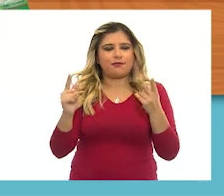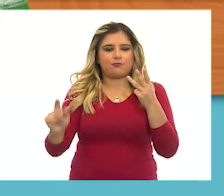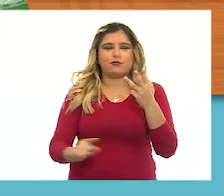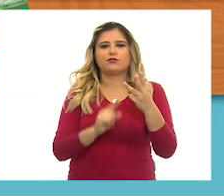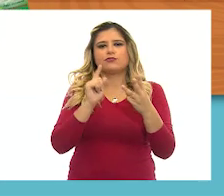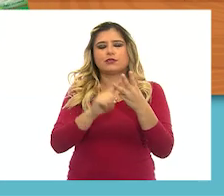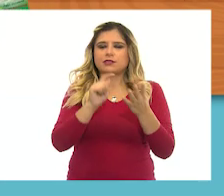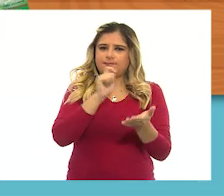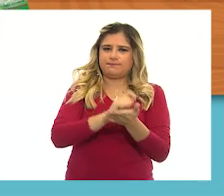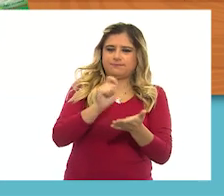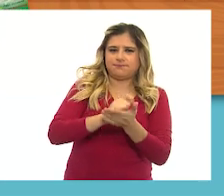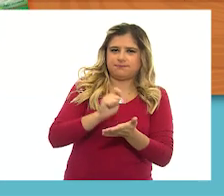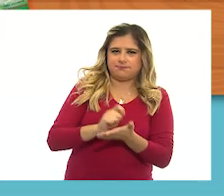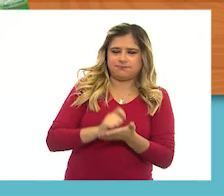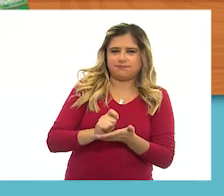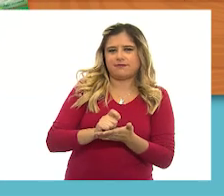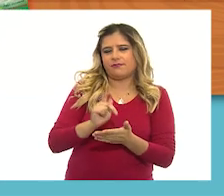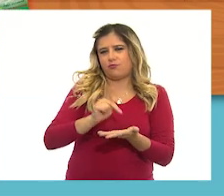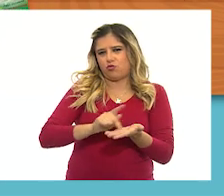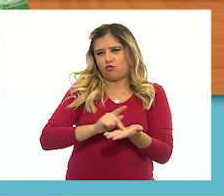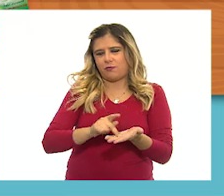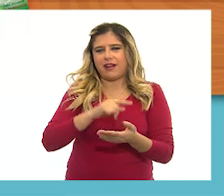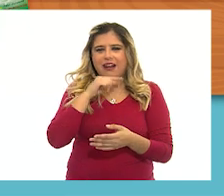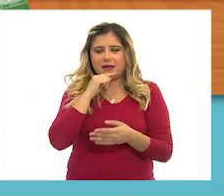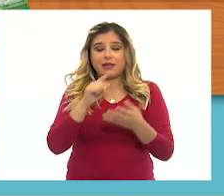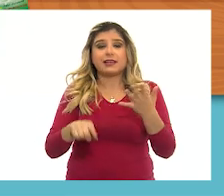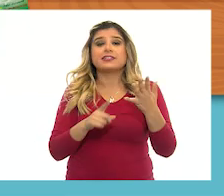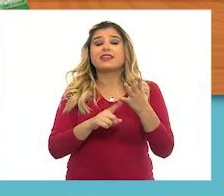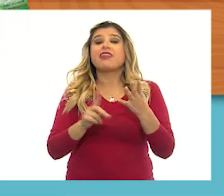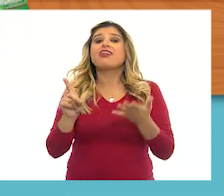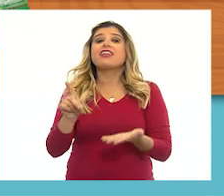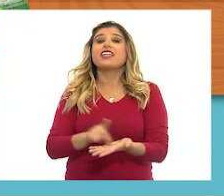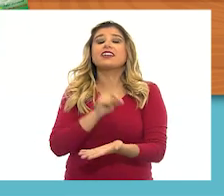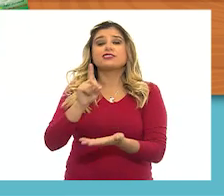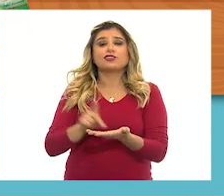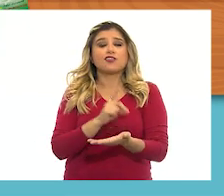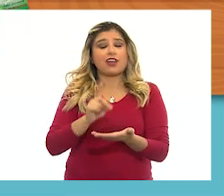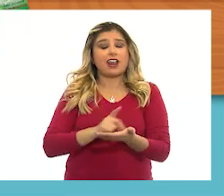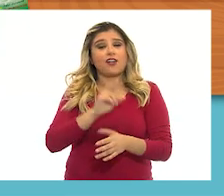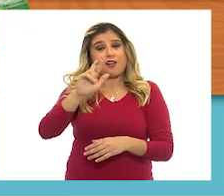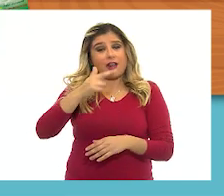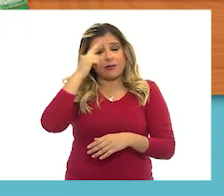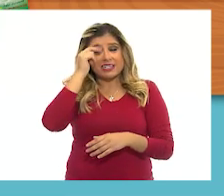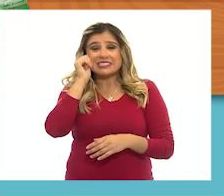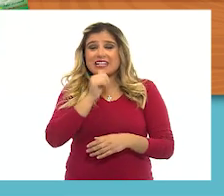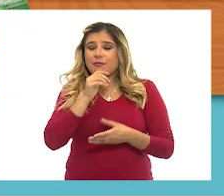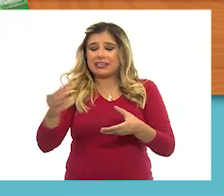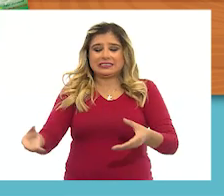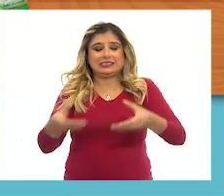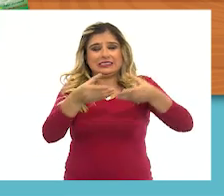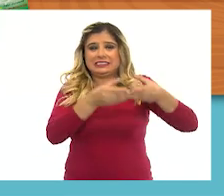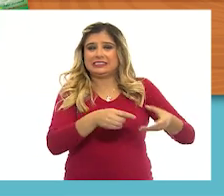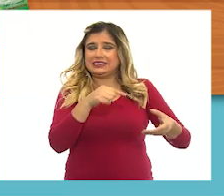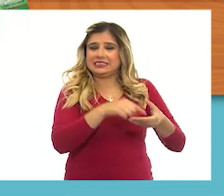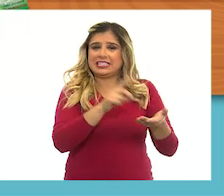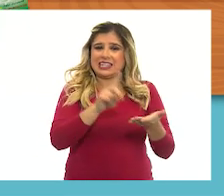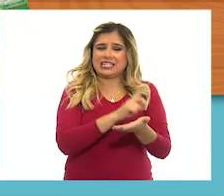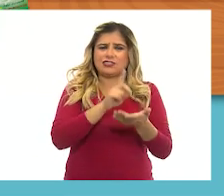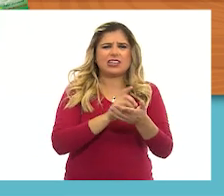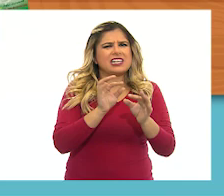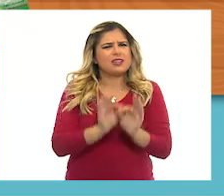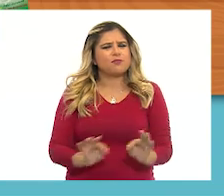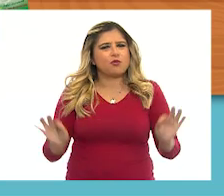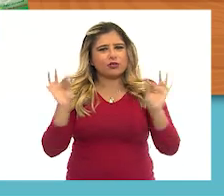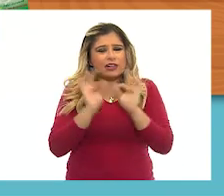algo con que anotar y, de ser posible, un diccionario. Recuerden tenerlo siempre a la mano durante esta clase y